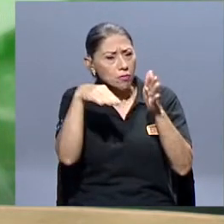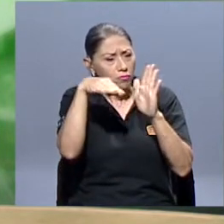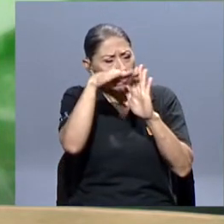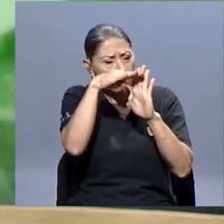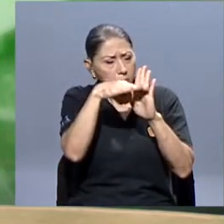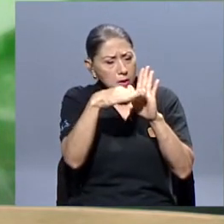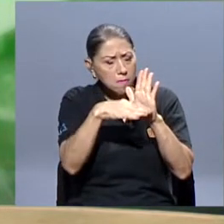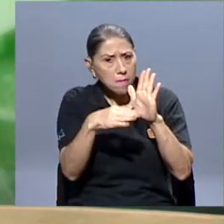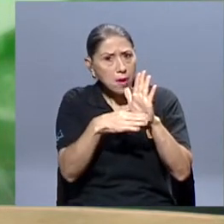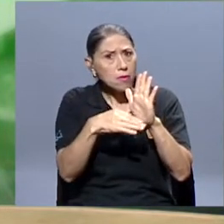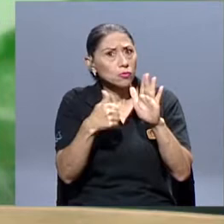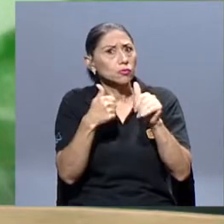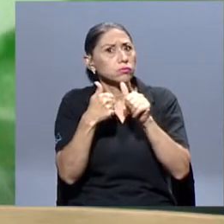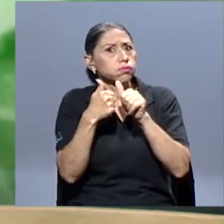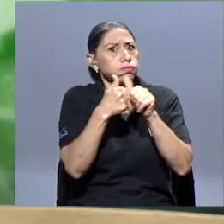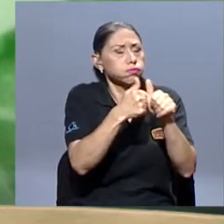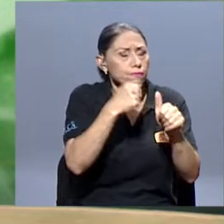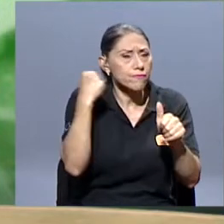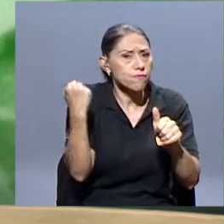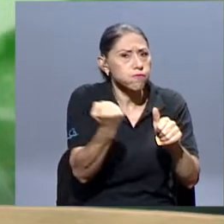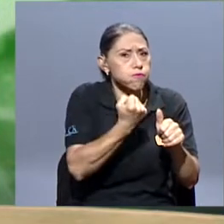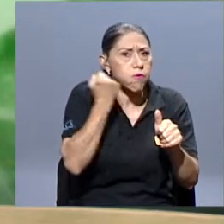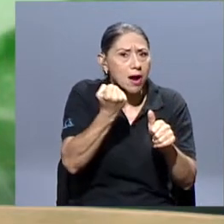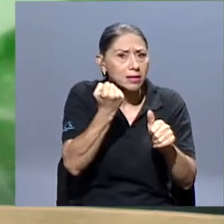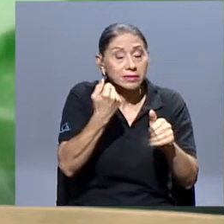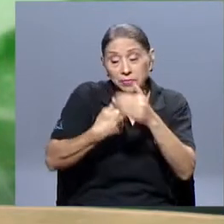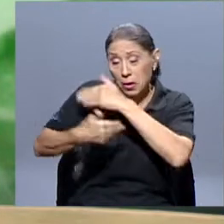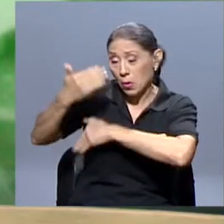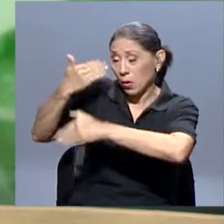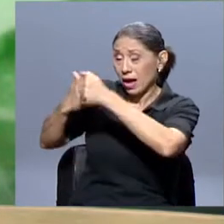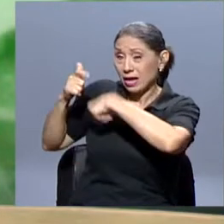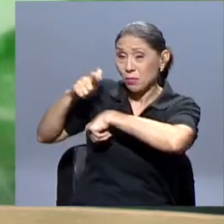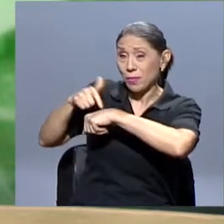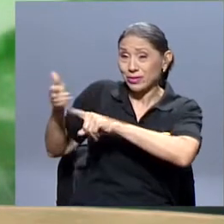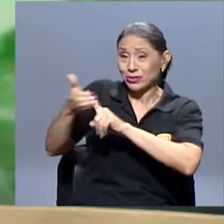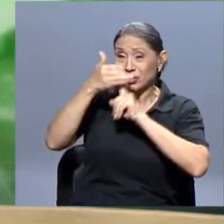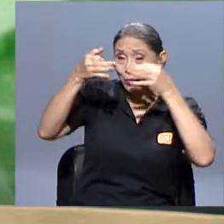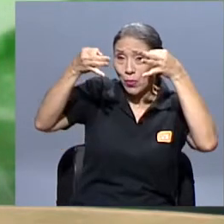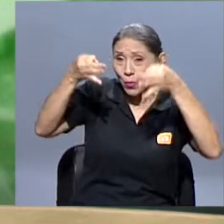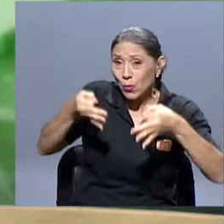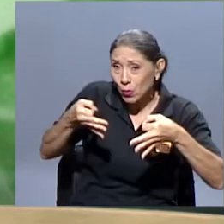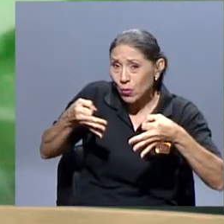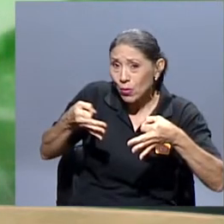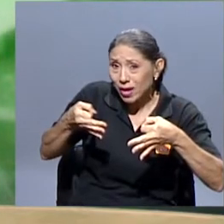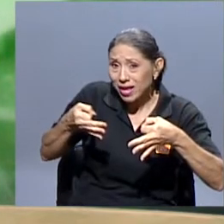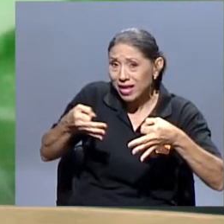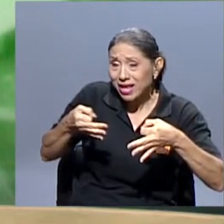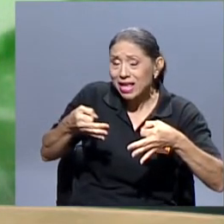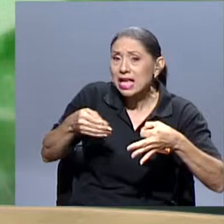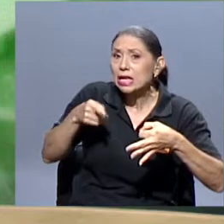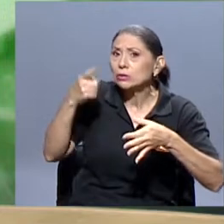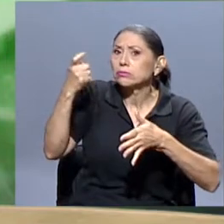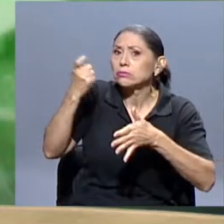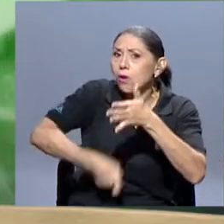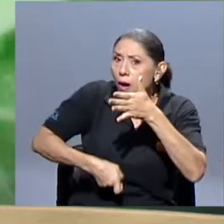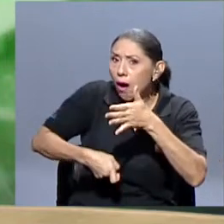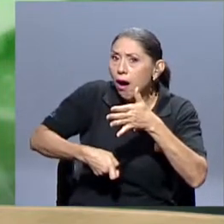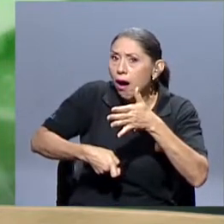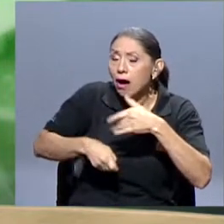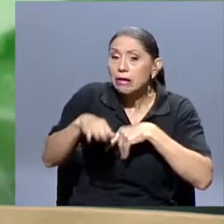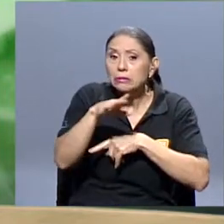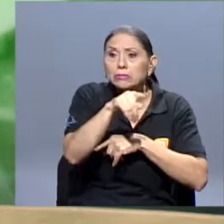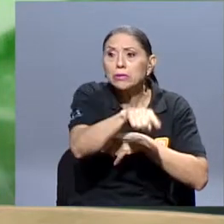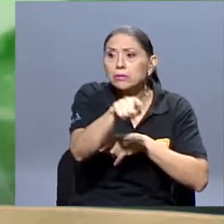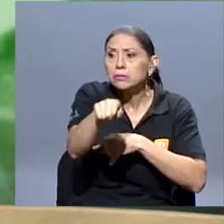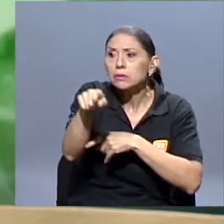fuertes. Inclusive la primera medida que se tomó en algún momento se pensó y un colectivo de la